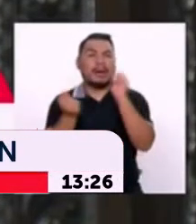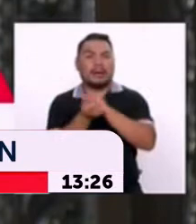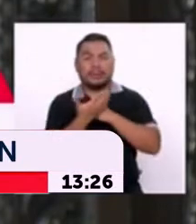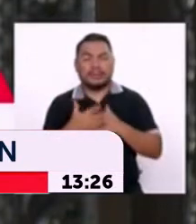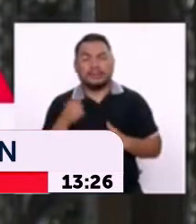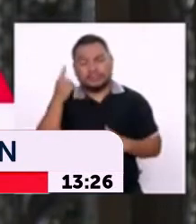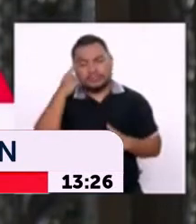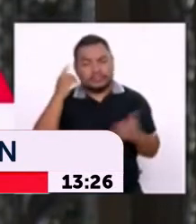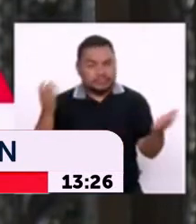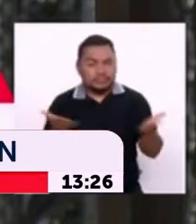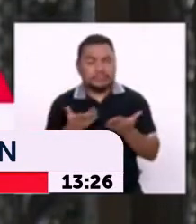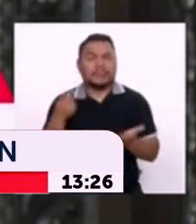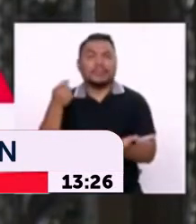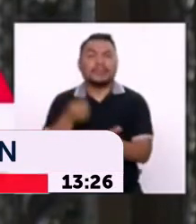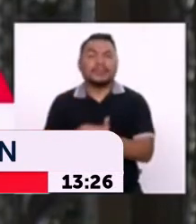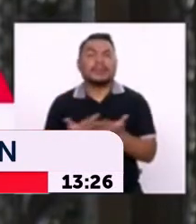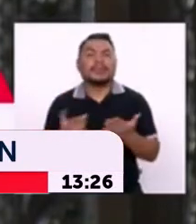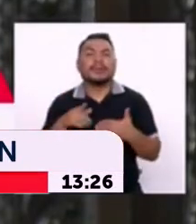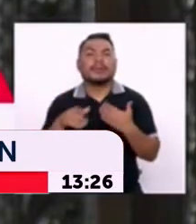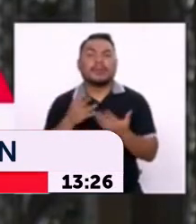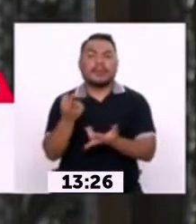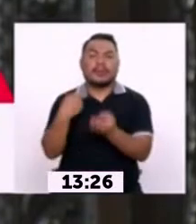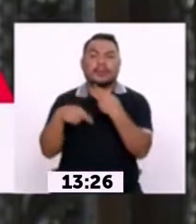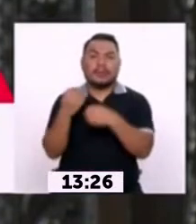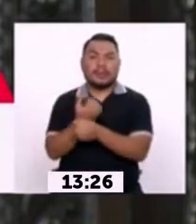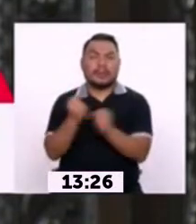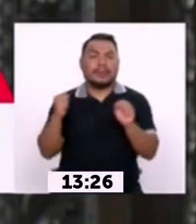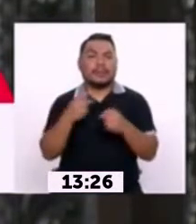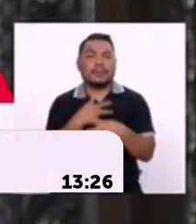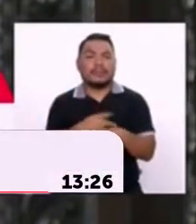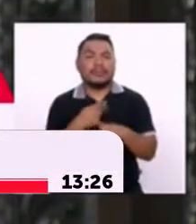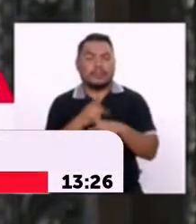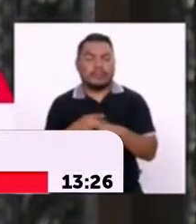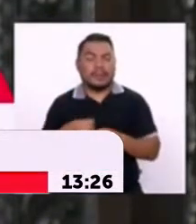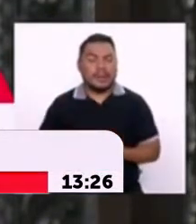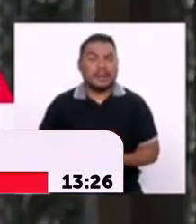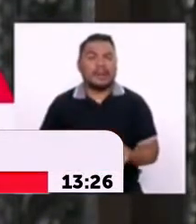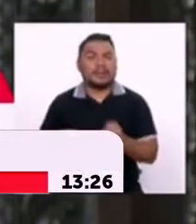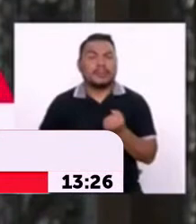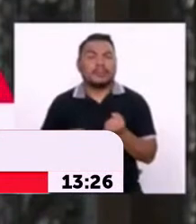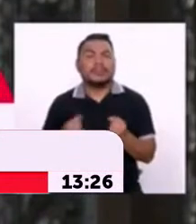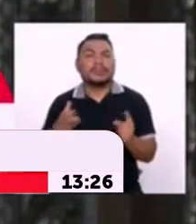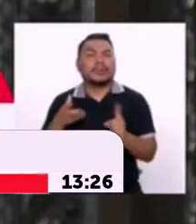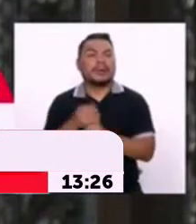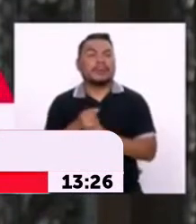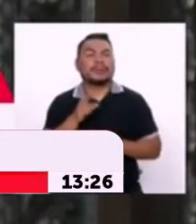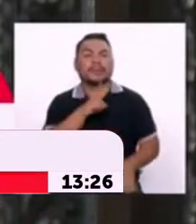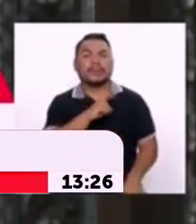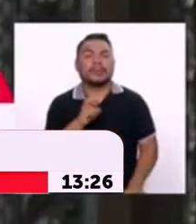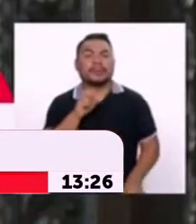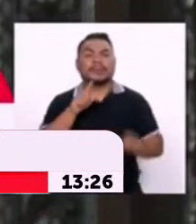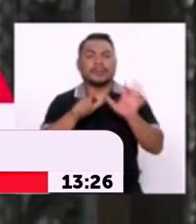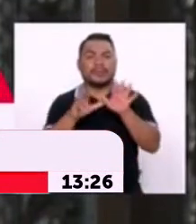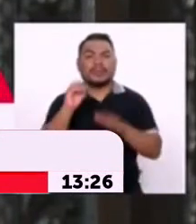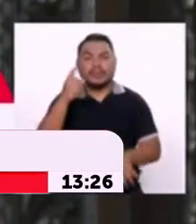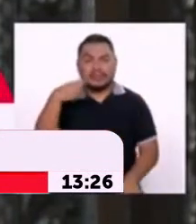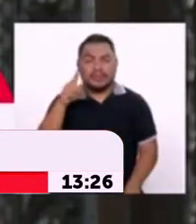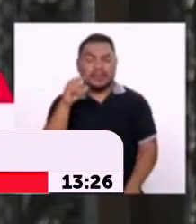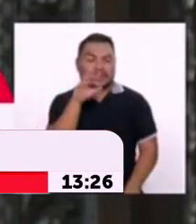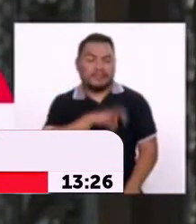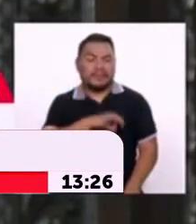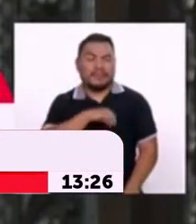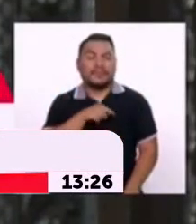se promovieron incentivos para la recuperación de la producción agrícola, que alcanzaron los 270